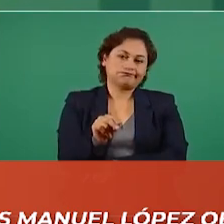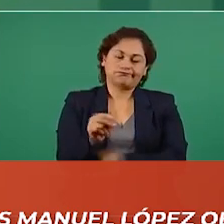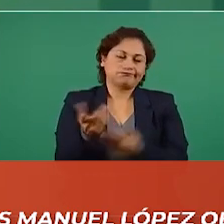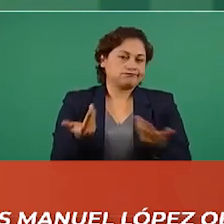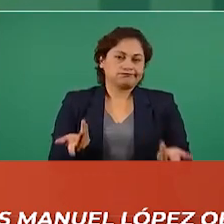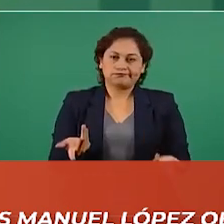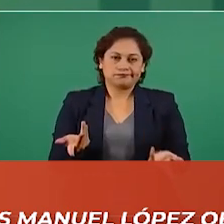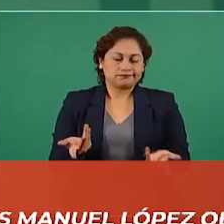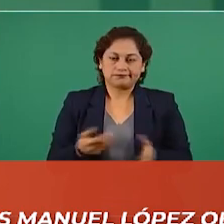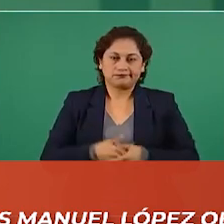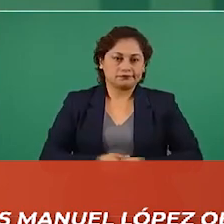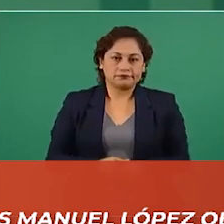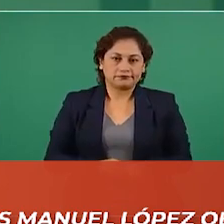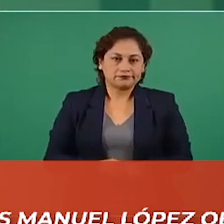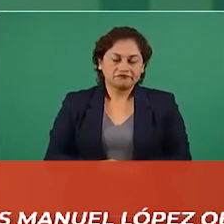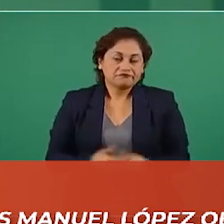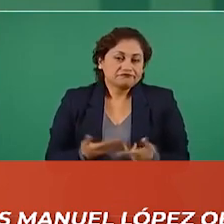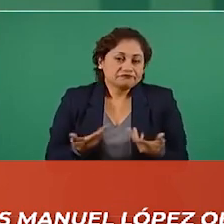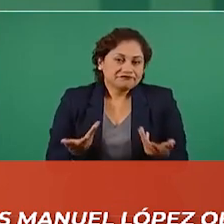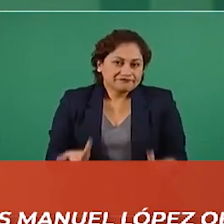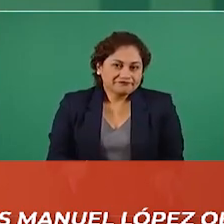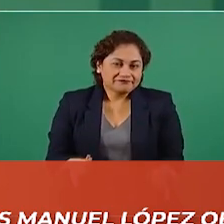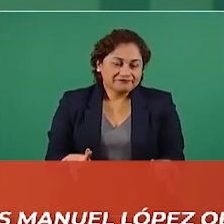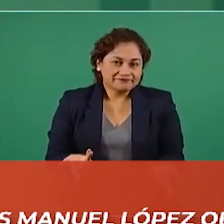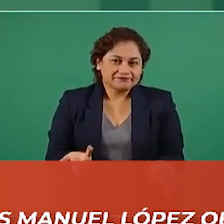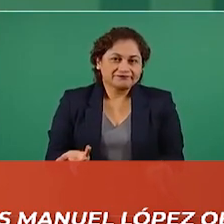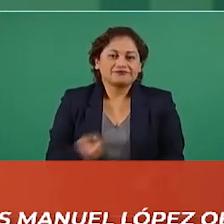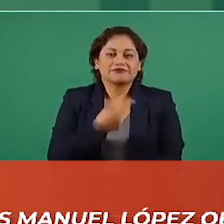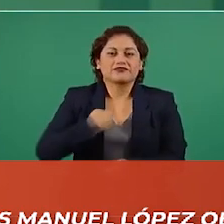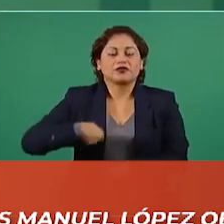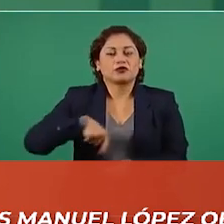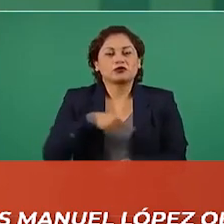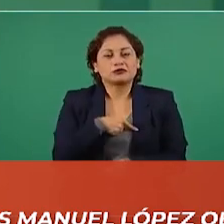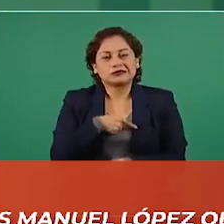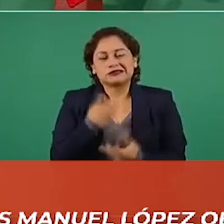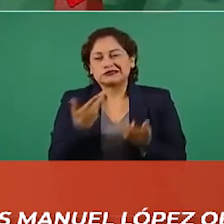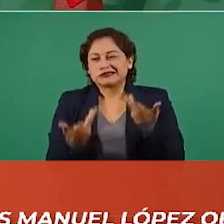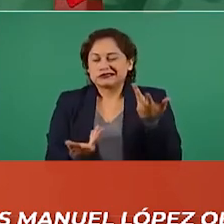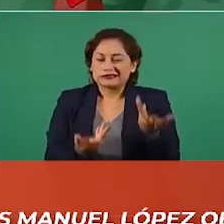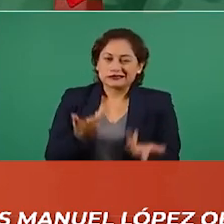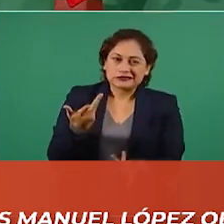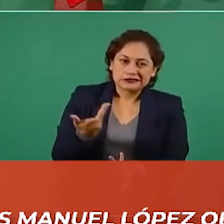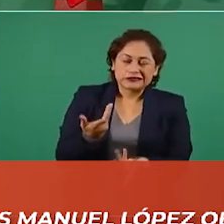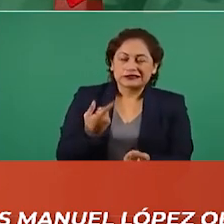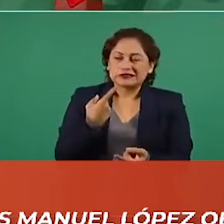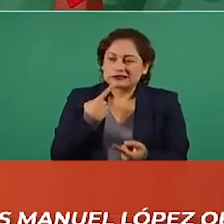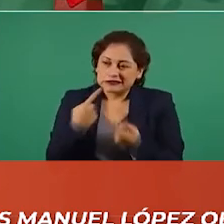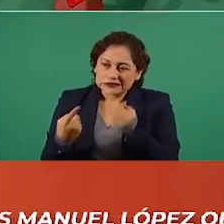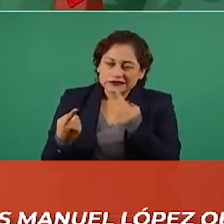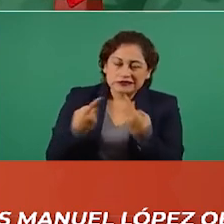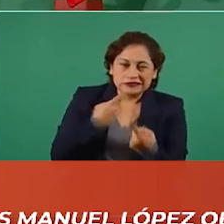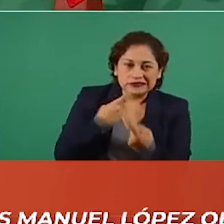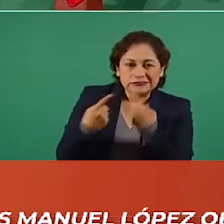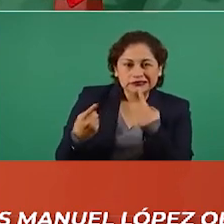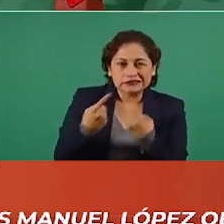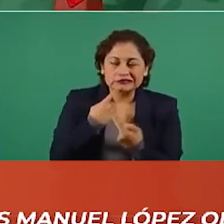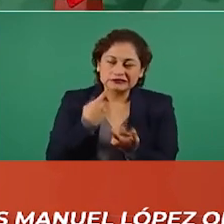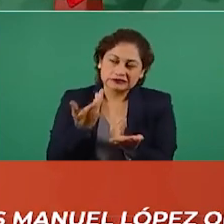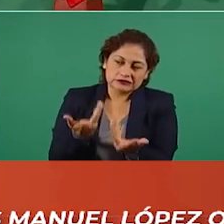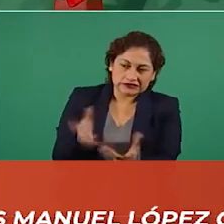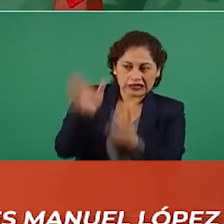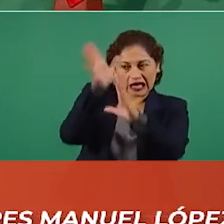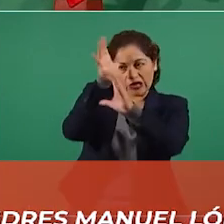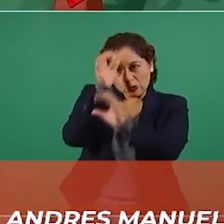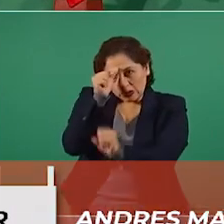sino no tuvimos más que llegar a este acuerdo, porque